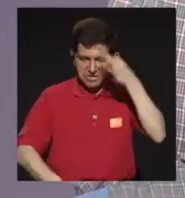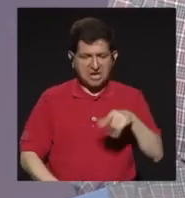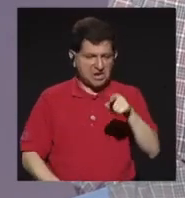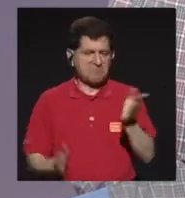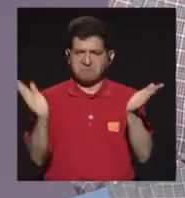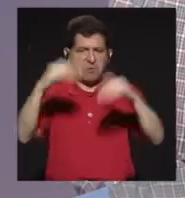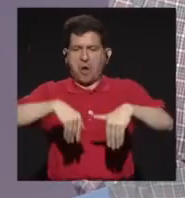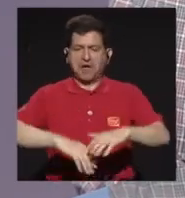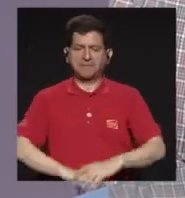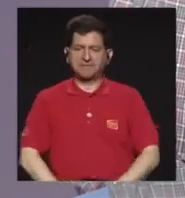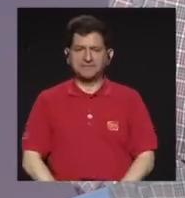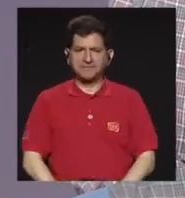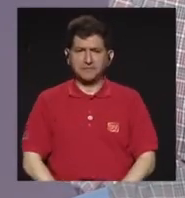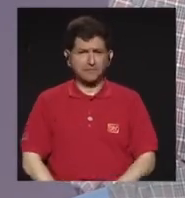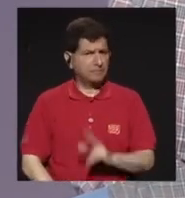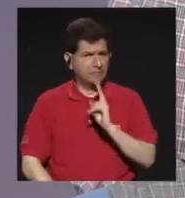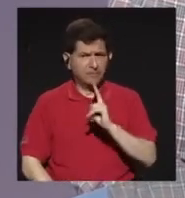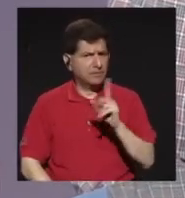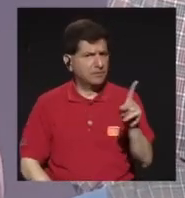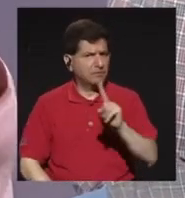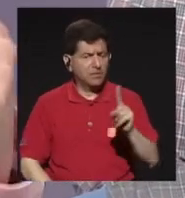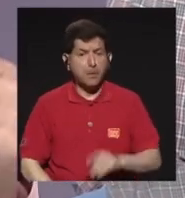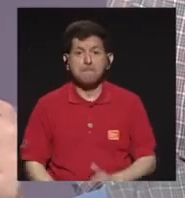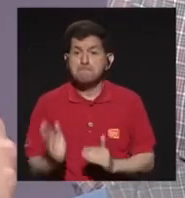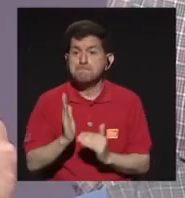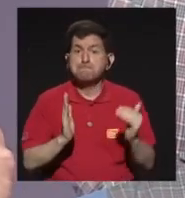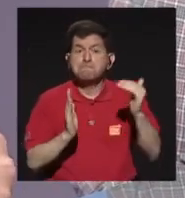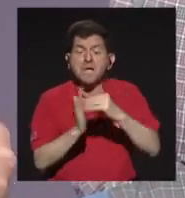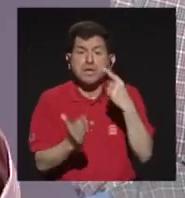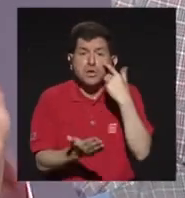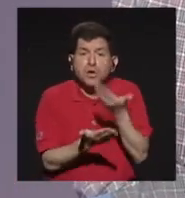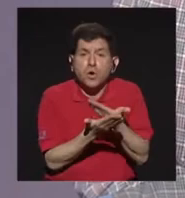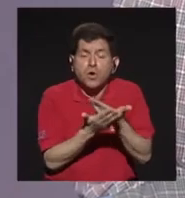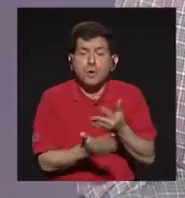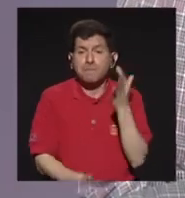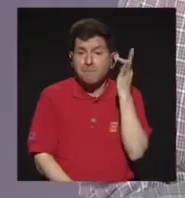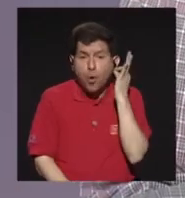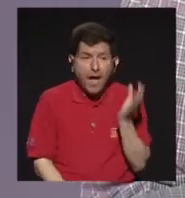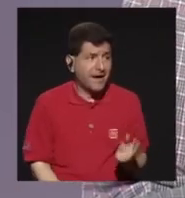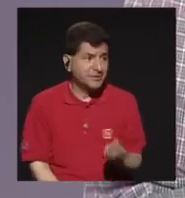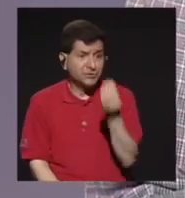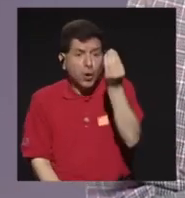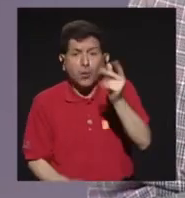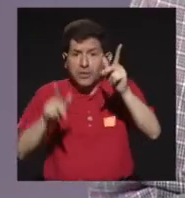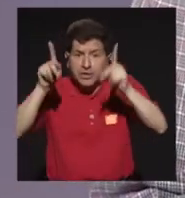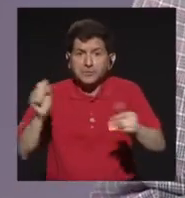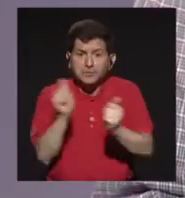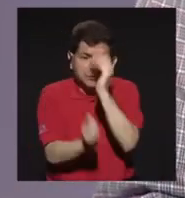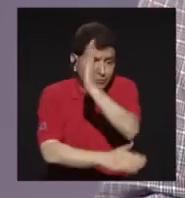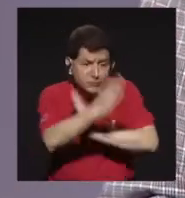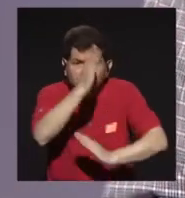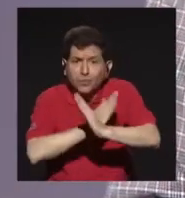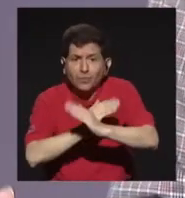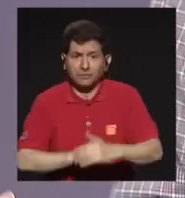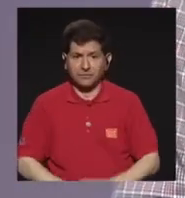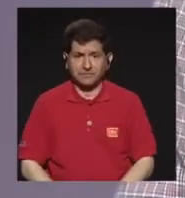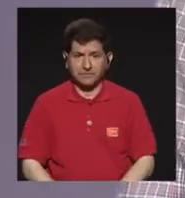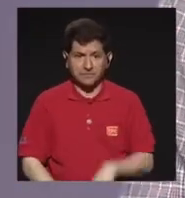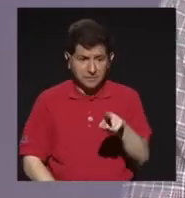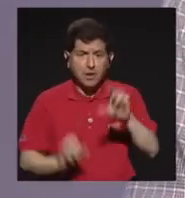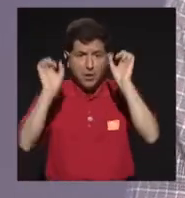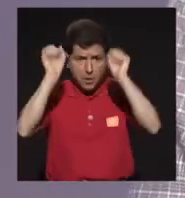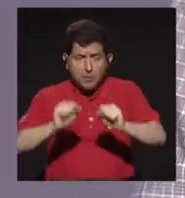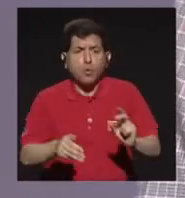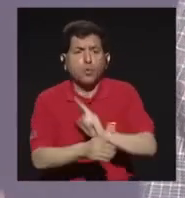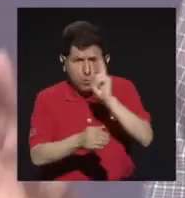existe, y no es cierto. Hay millones de testimonios de mujeres, de jóvenes, de personas con discapacidad que